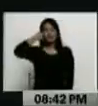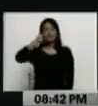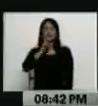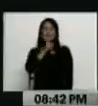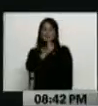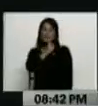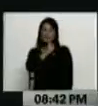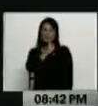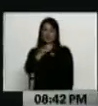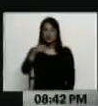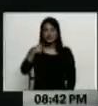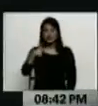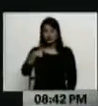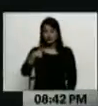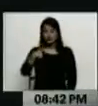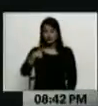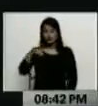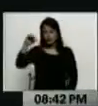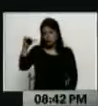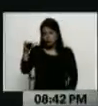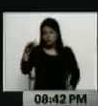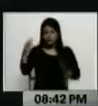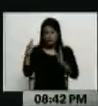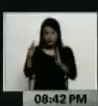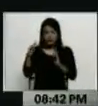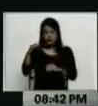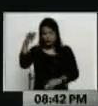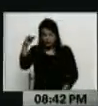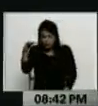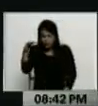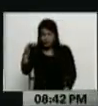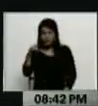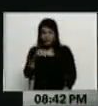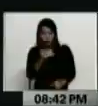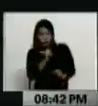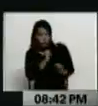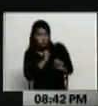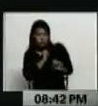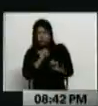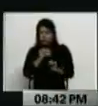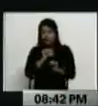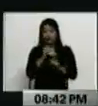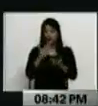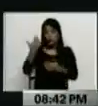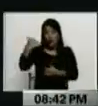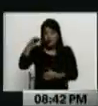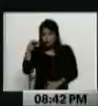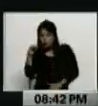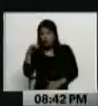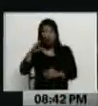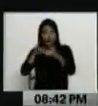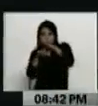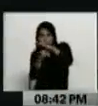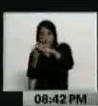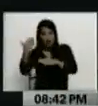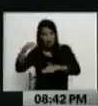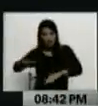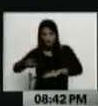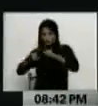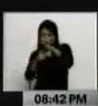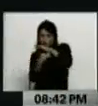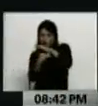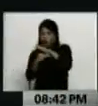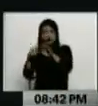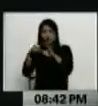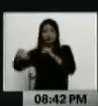verad lo que pasa que yo era pas madito así yo era pasito si me agarraba y me tenía que cuidar porque hacía mucho bullying era